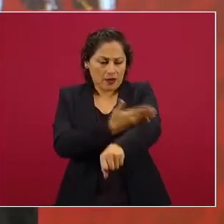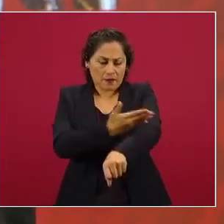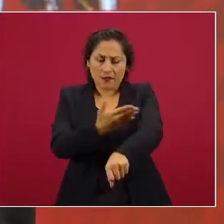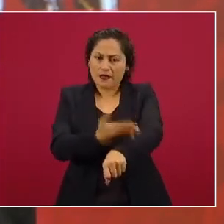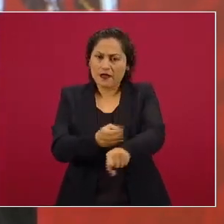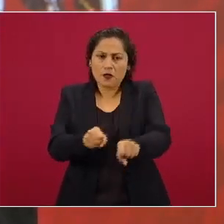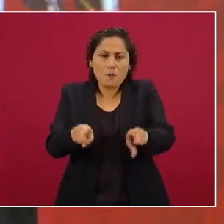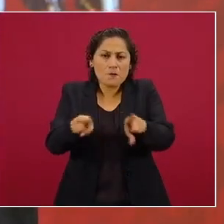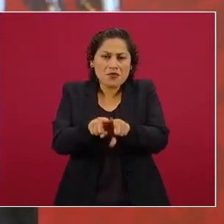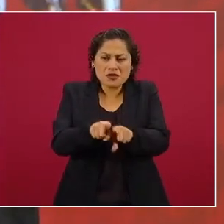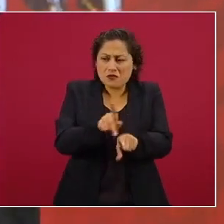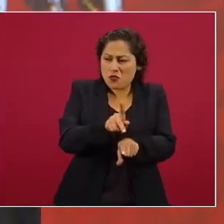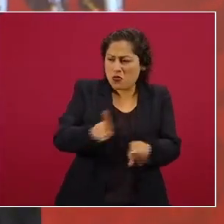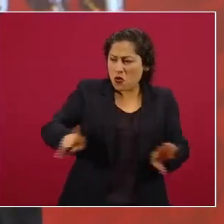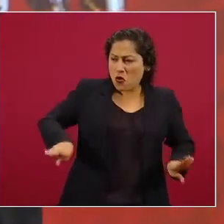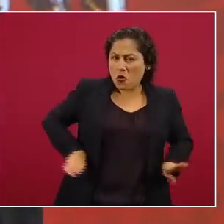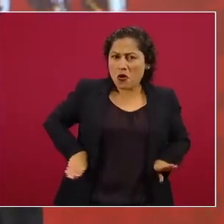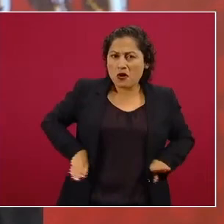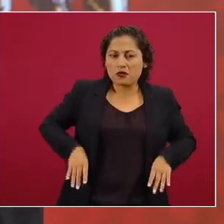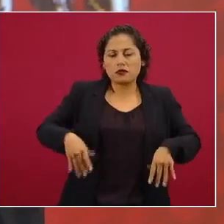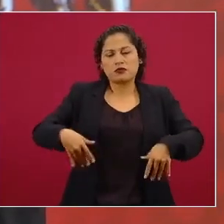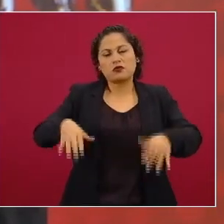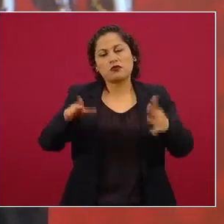bueno, dio su vida.